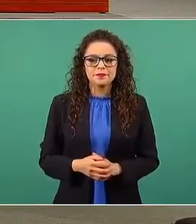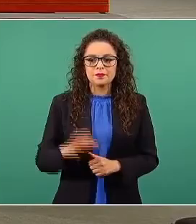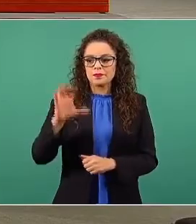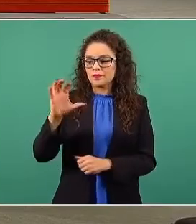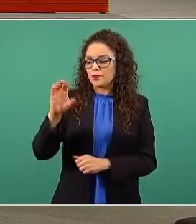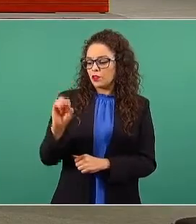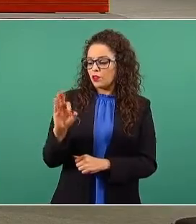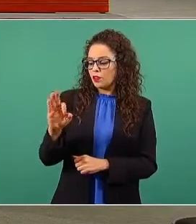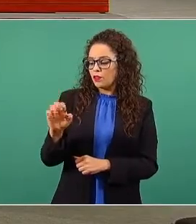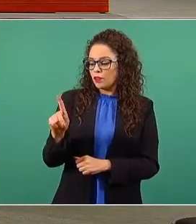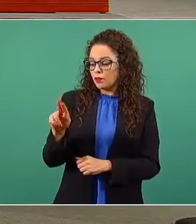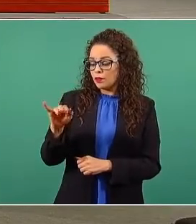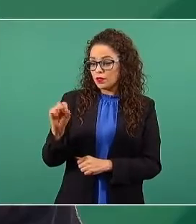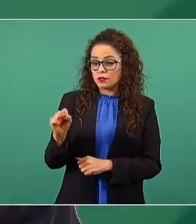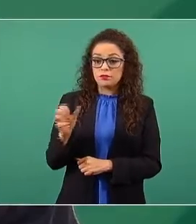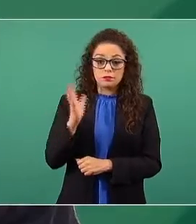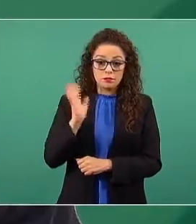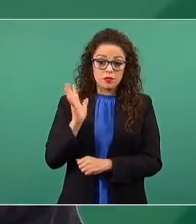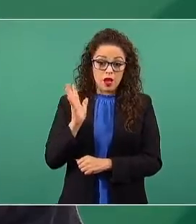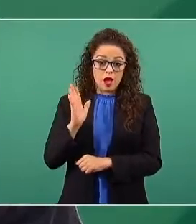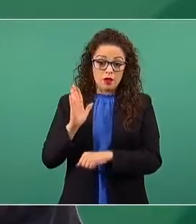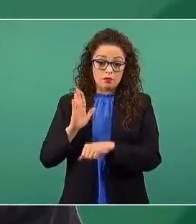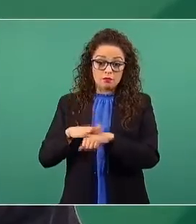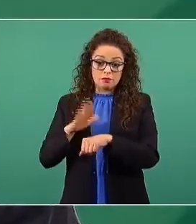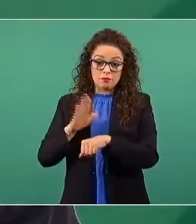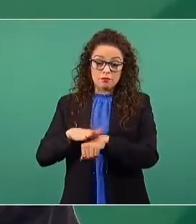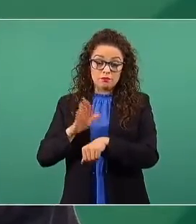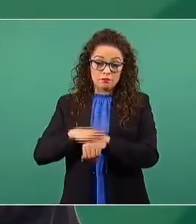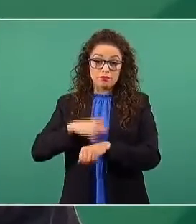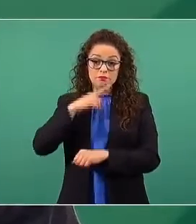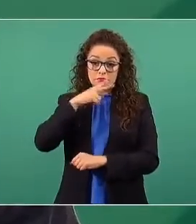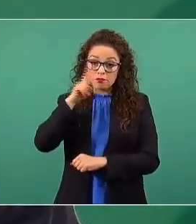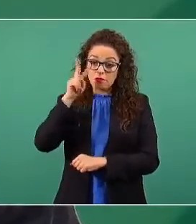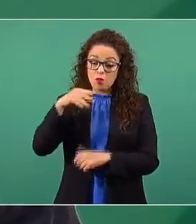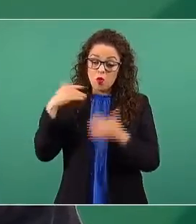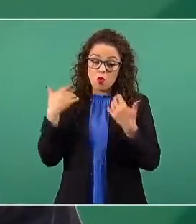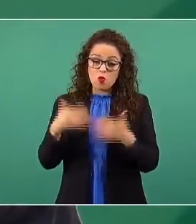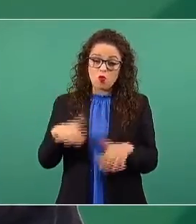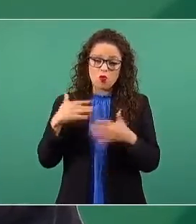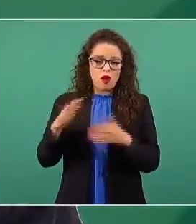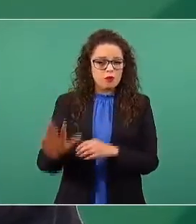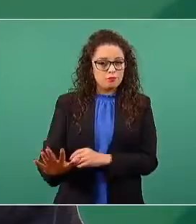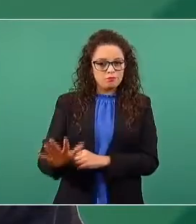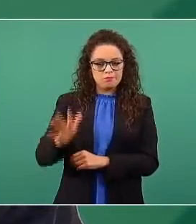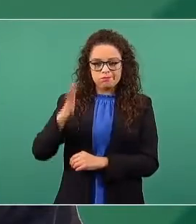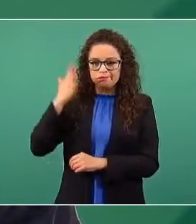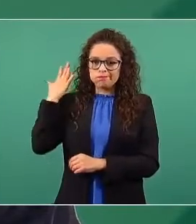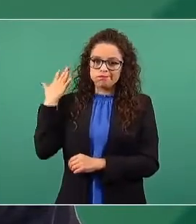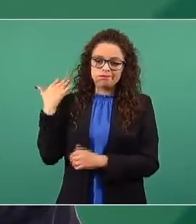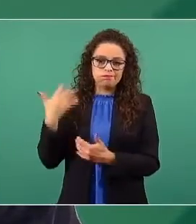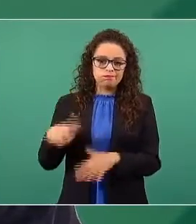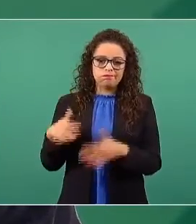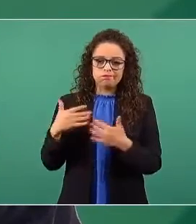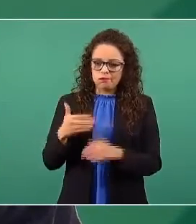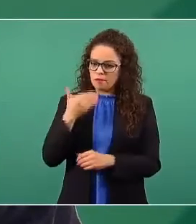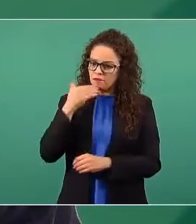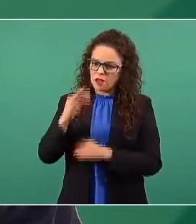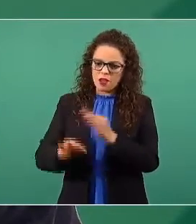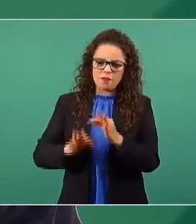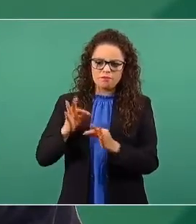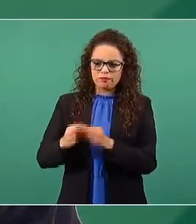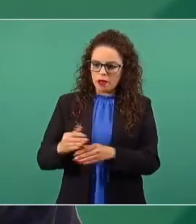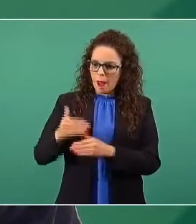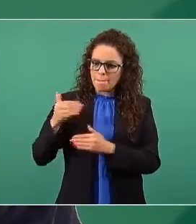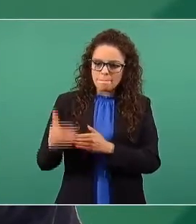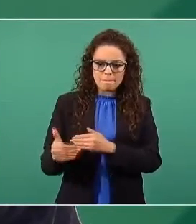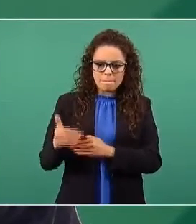COFEPRIS está mejorando a pasos muy agigantados y con pasos muy firmes. Y